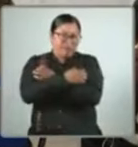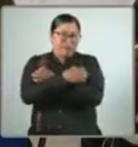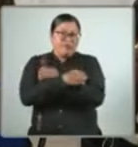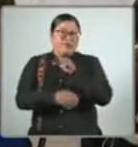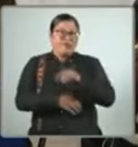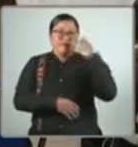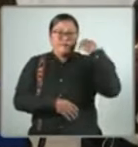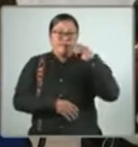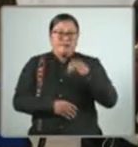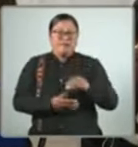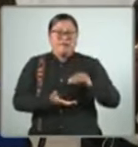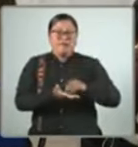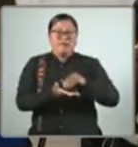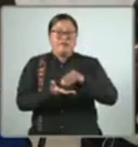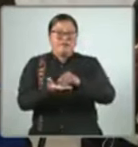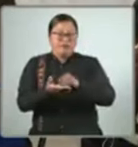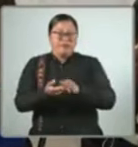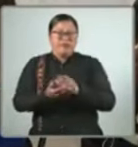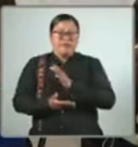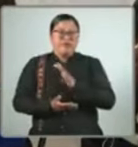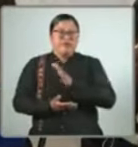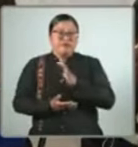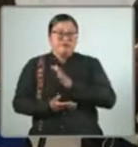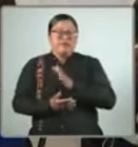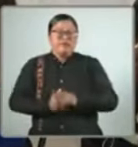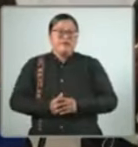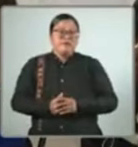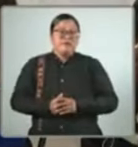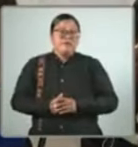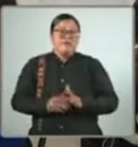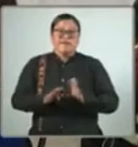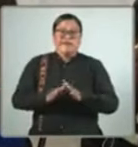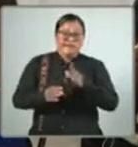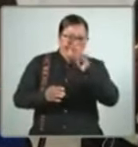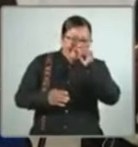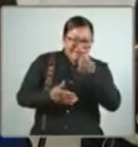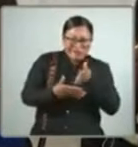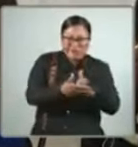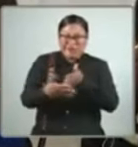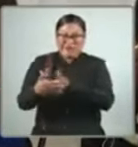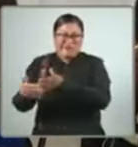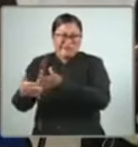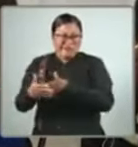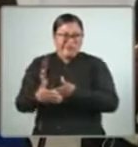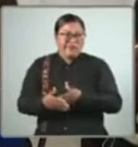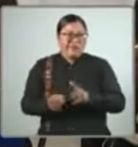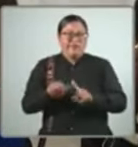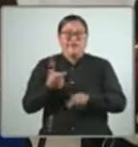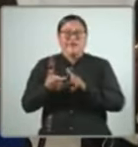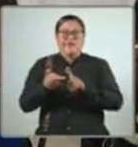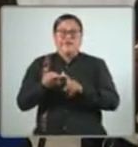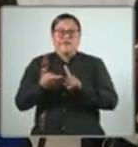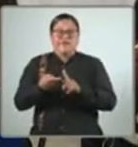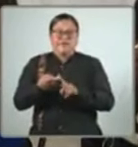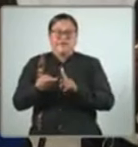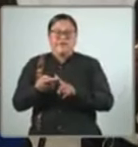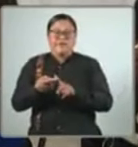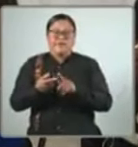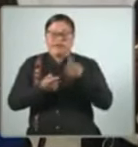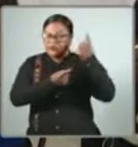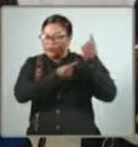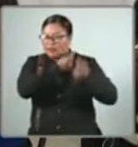se sigue topando con algunos, no piedritas, sino piedrotas. Uno, tradiciones